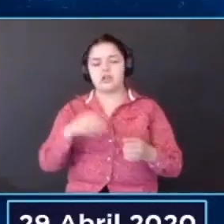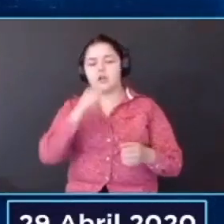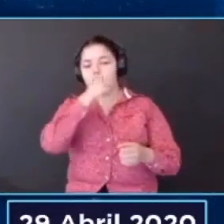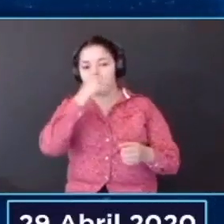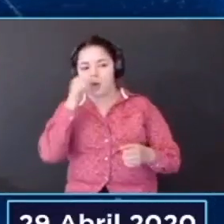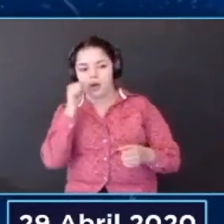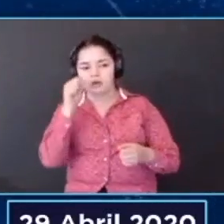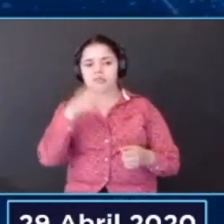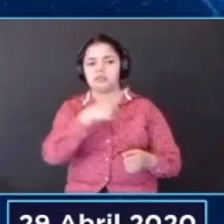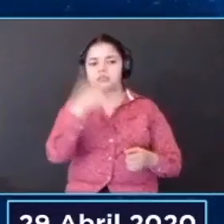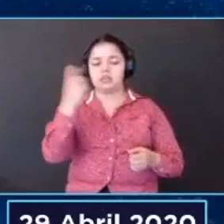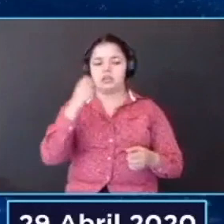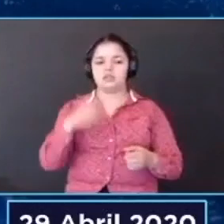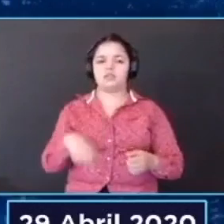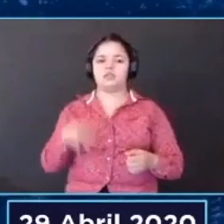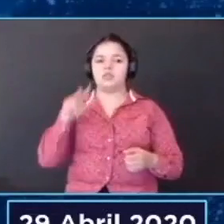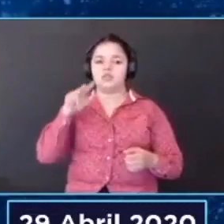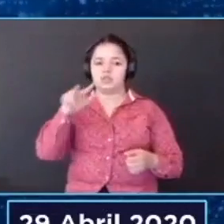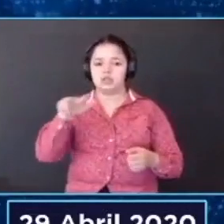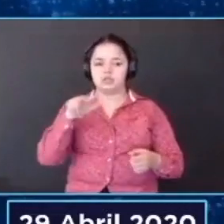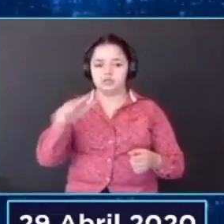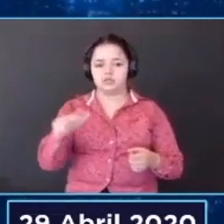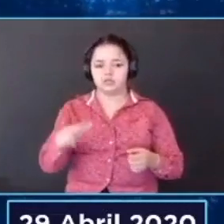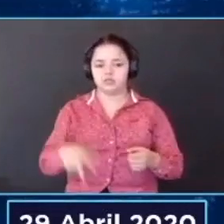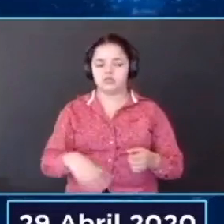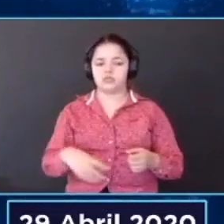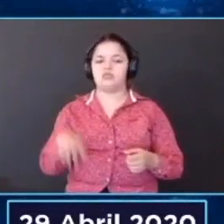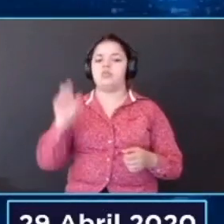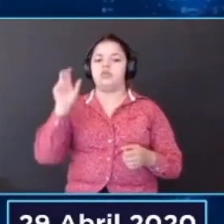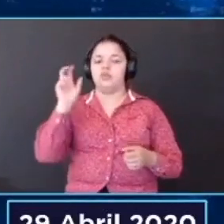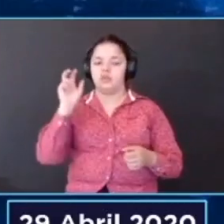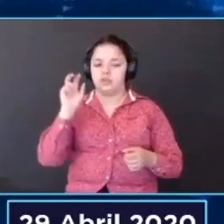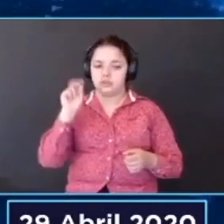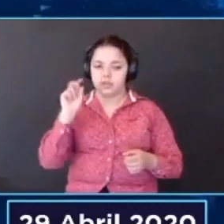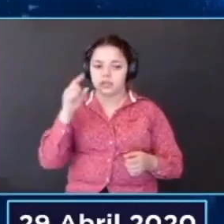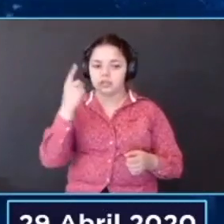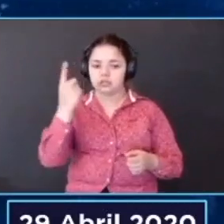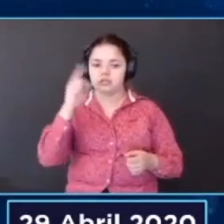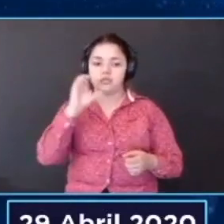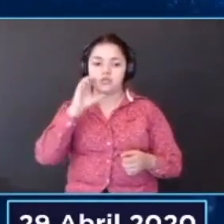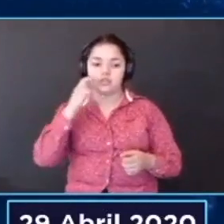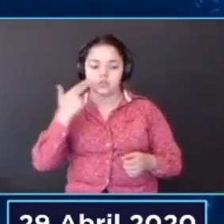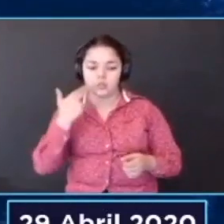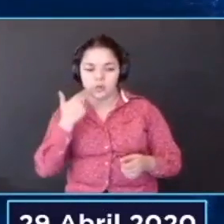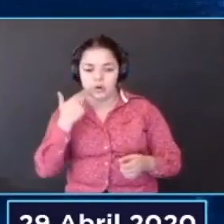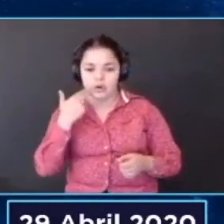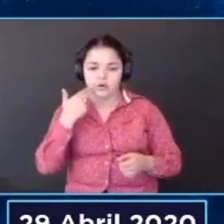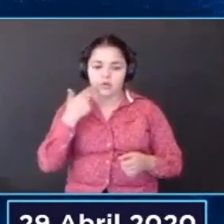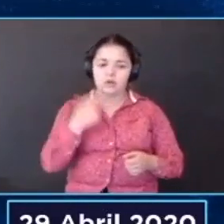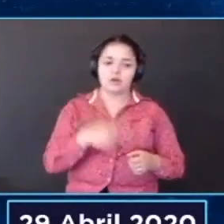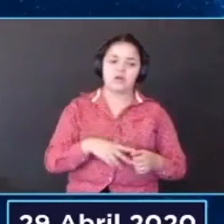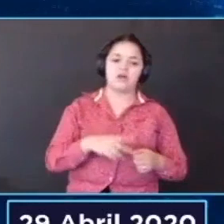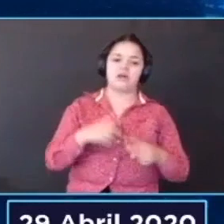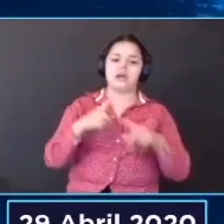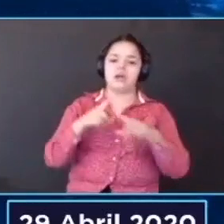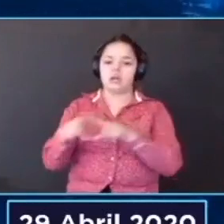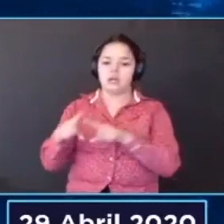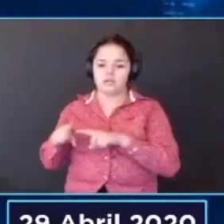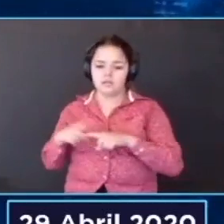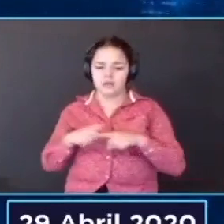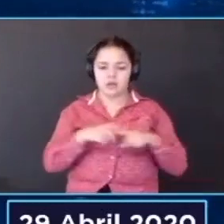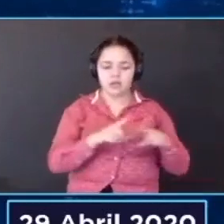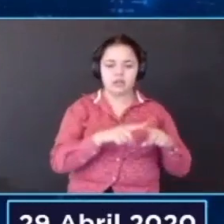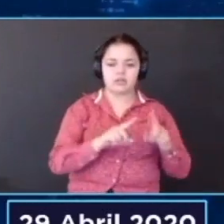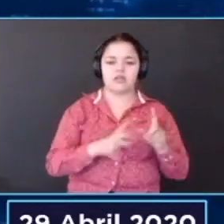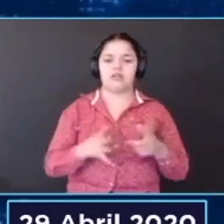de Bachíniva, 1 de Saucillo, 1 de Camargo, de Ahumada, de Bocoina Madera y Buenaventura también 1, y hay 2 que